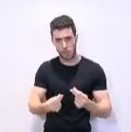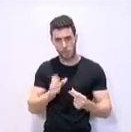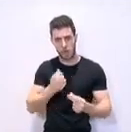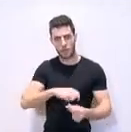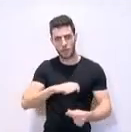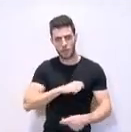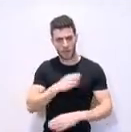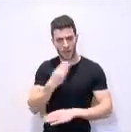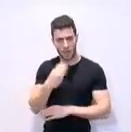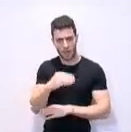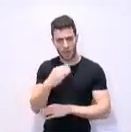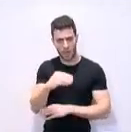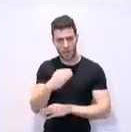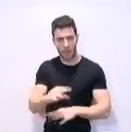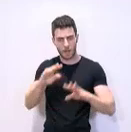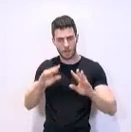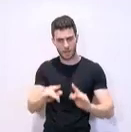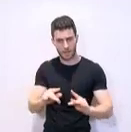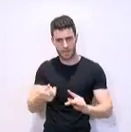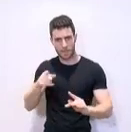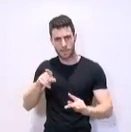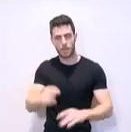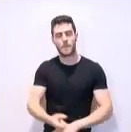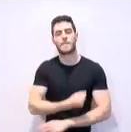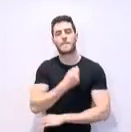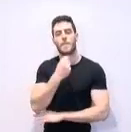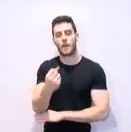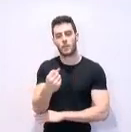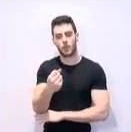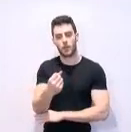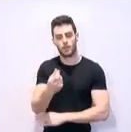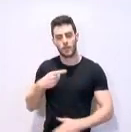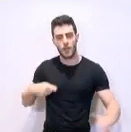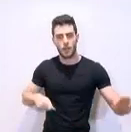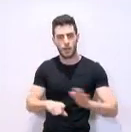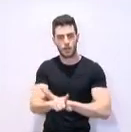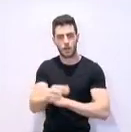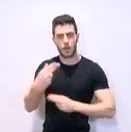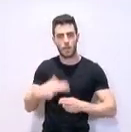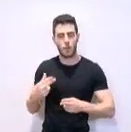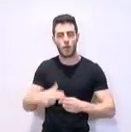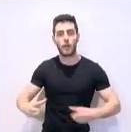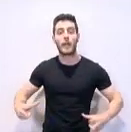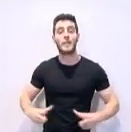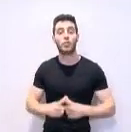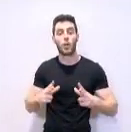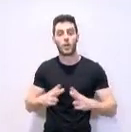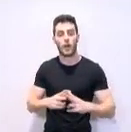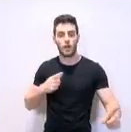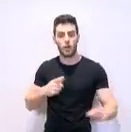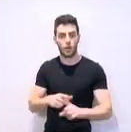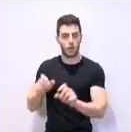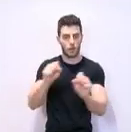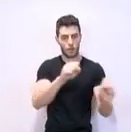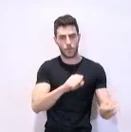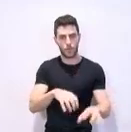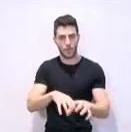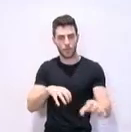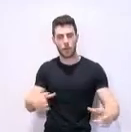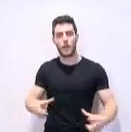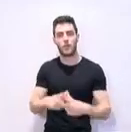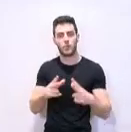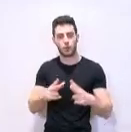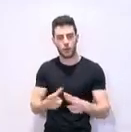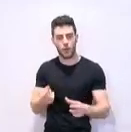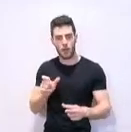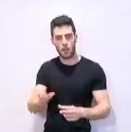país y que se han impulsado y desarrollado políticas sociales para proteger a la mayoría social. Fijar el